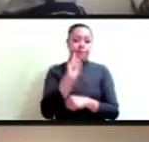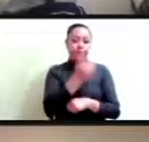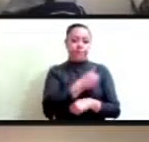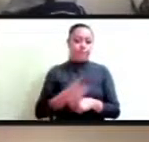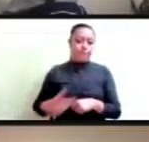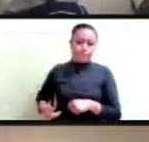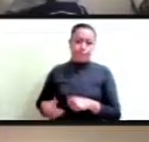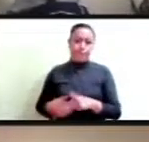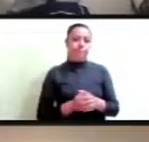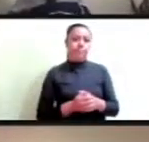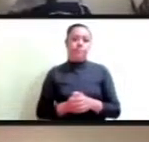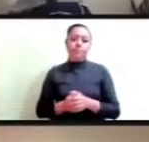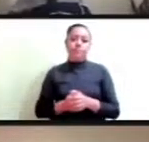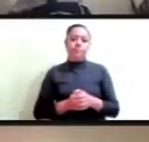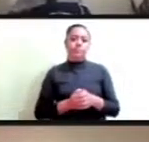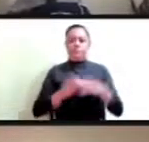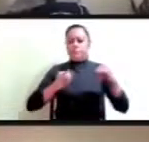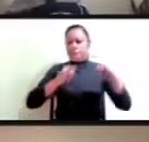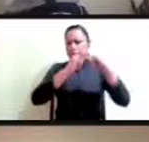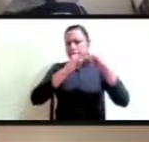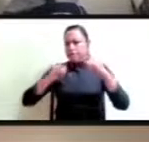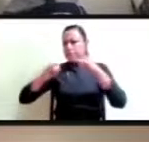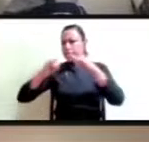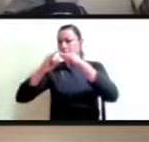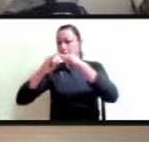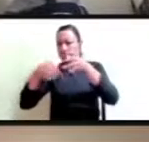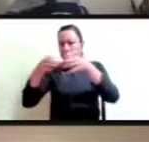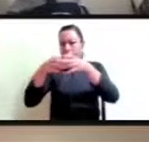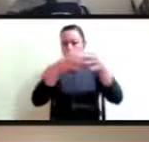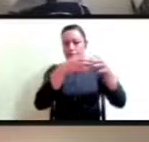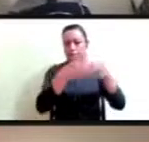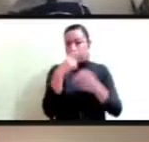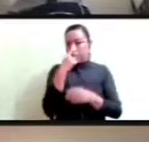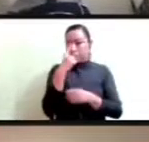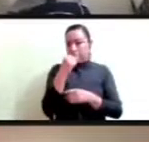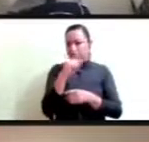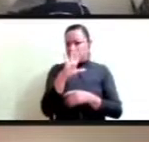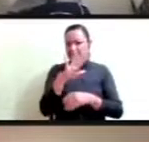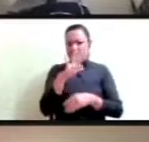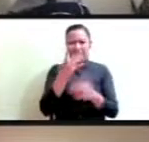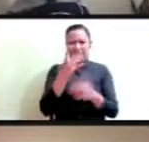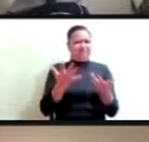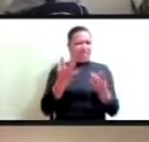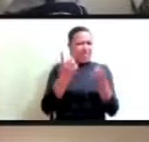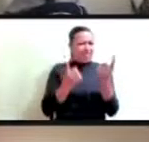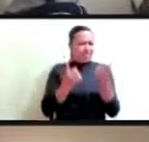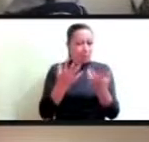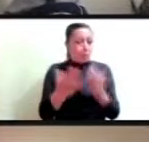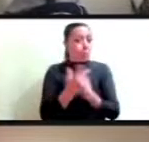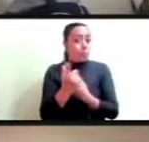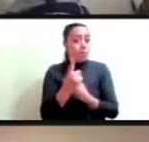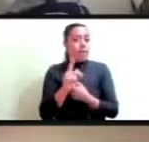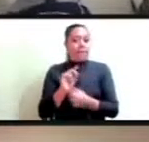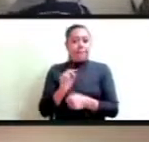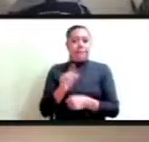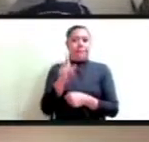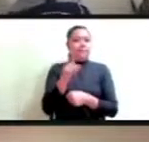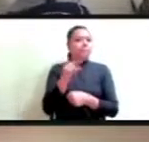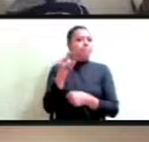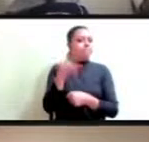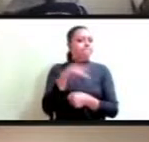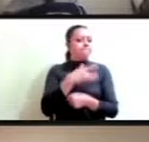Las instituciones de policía son de las más cuestionadas cuando se trata de percepción de violencia y de corrupción. Sin